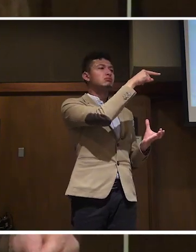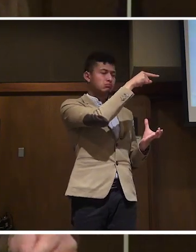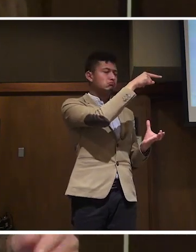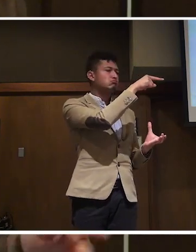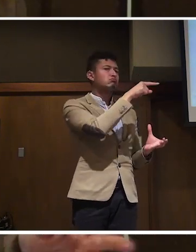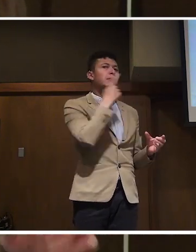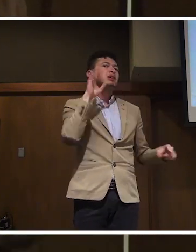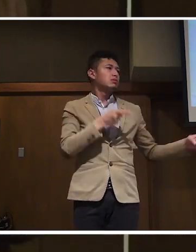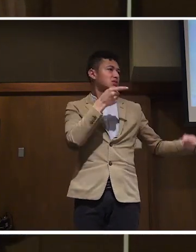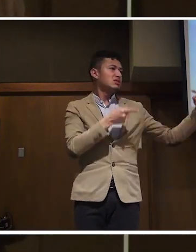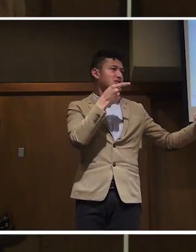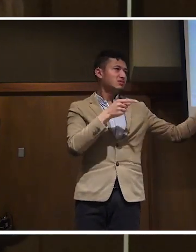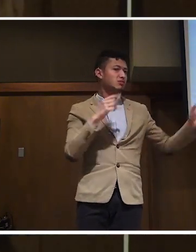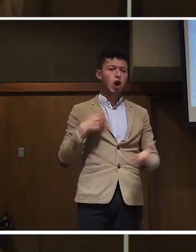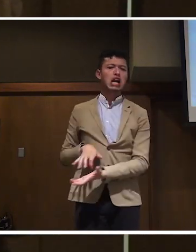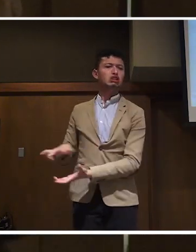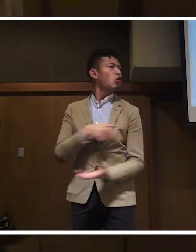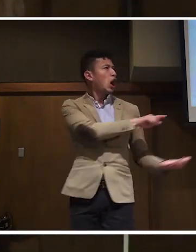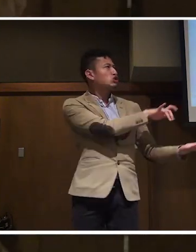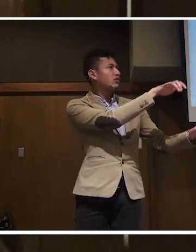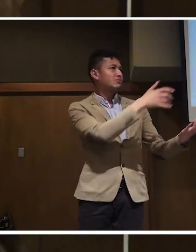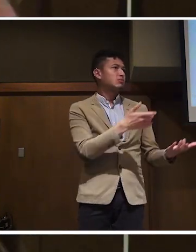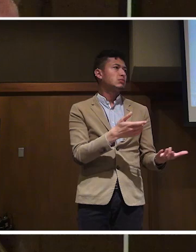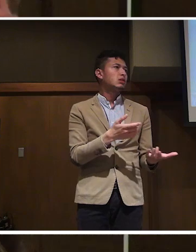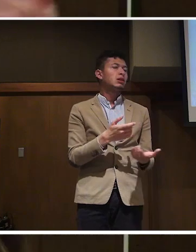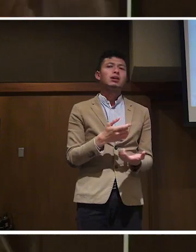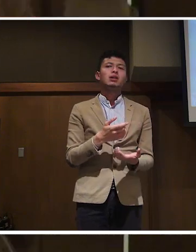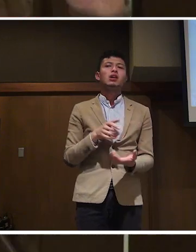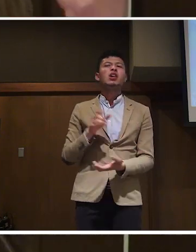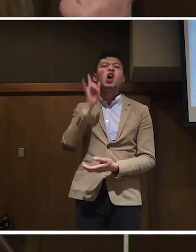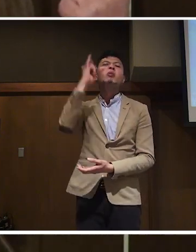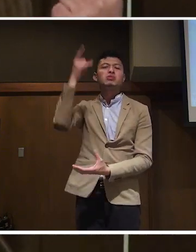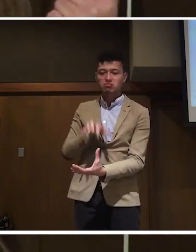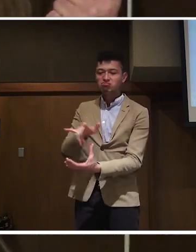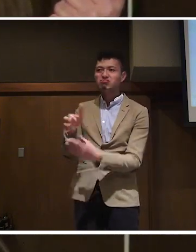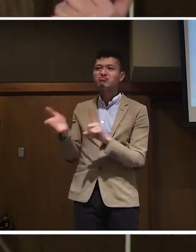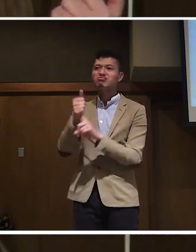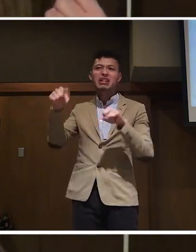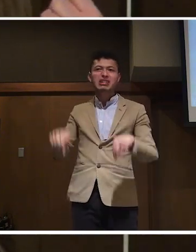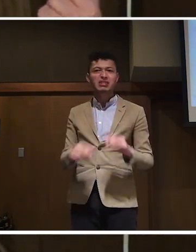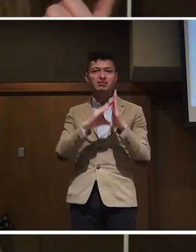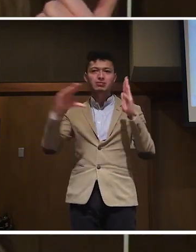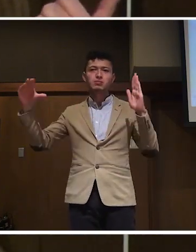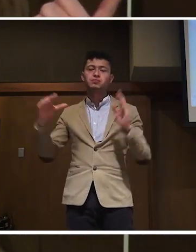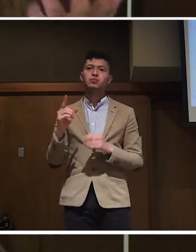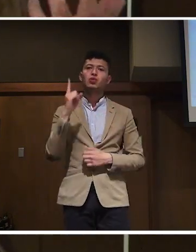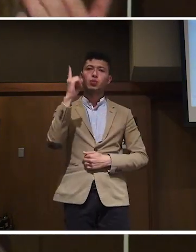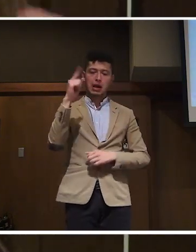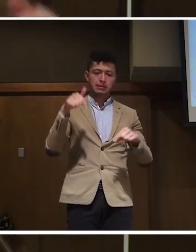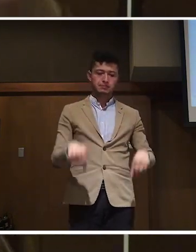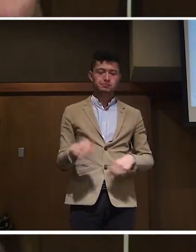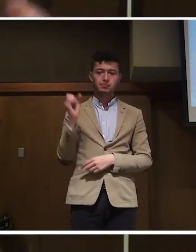parte por razones inesperadas. Una, por supuesto, es que el banco fue el emisor de